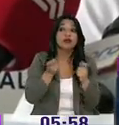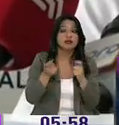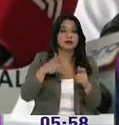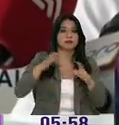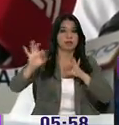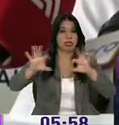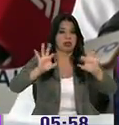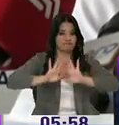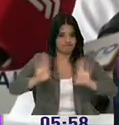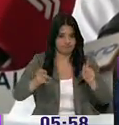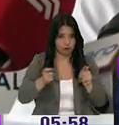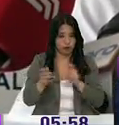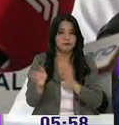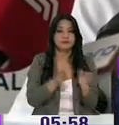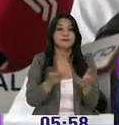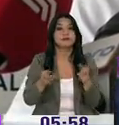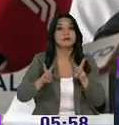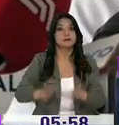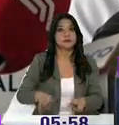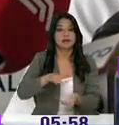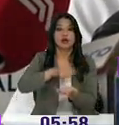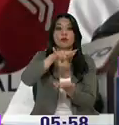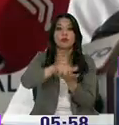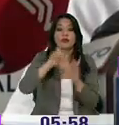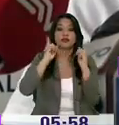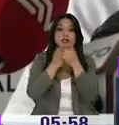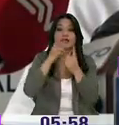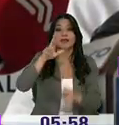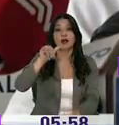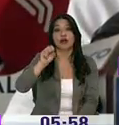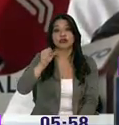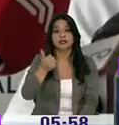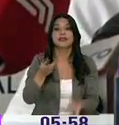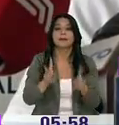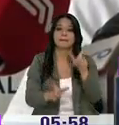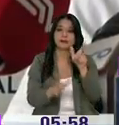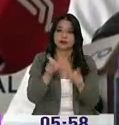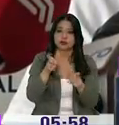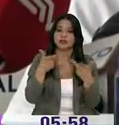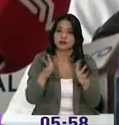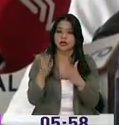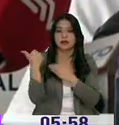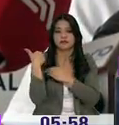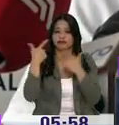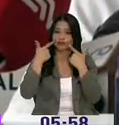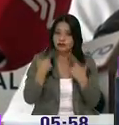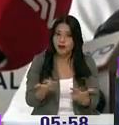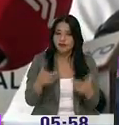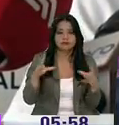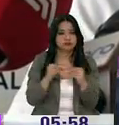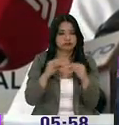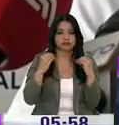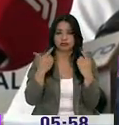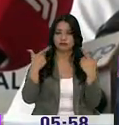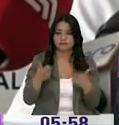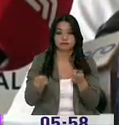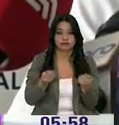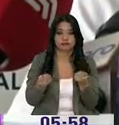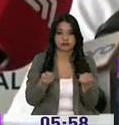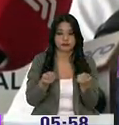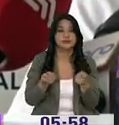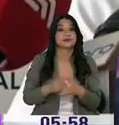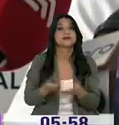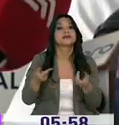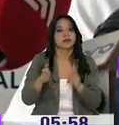nivel también del aeropuerto de Santa Rosa están también las personas competentes, los organismos competentes haciendo el control, y en los